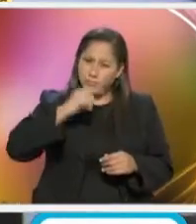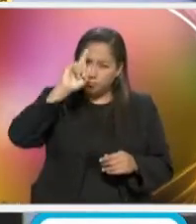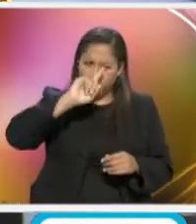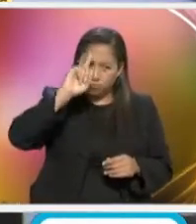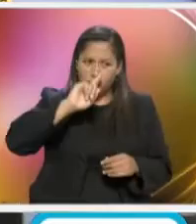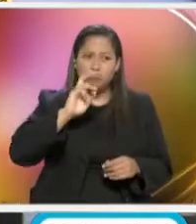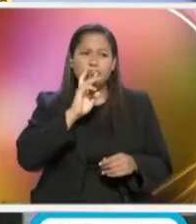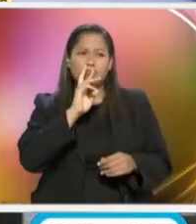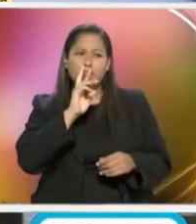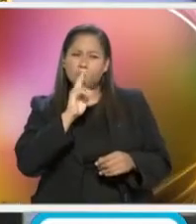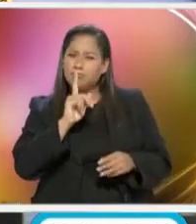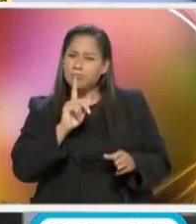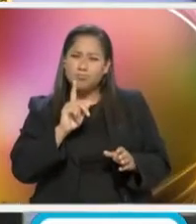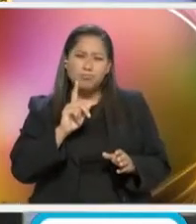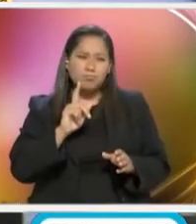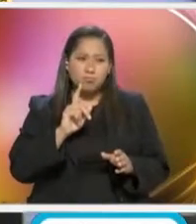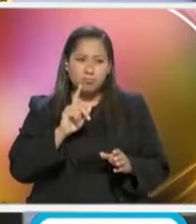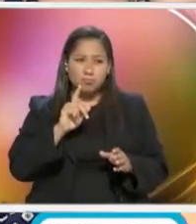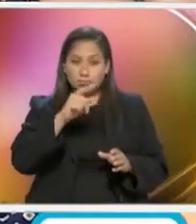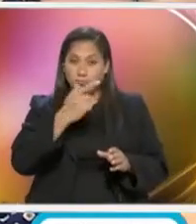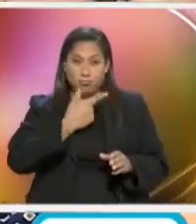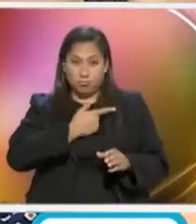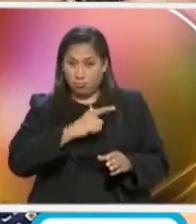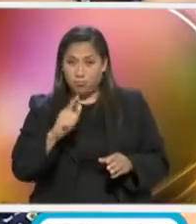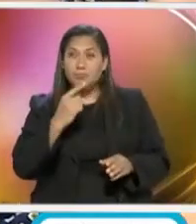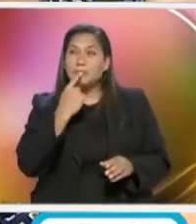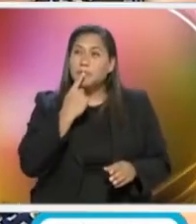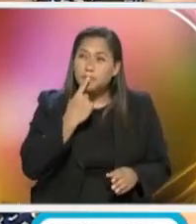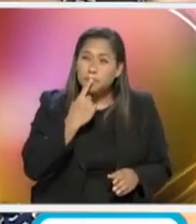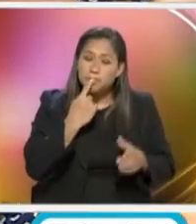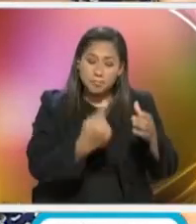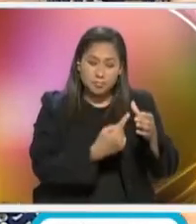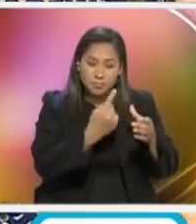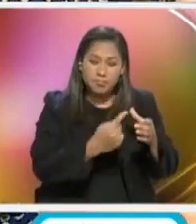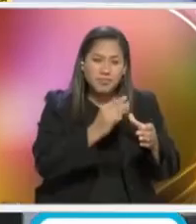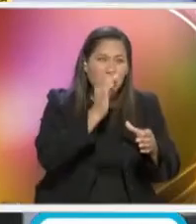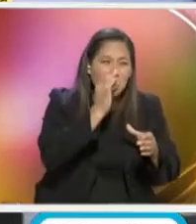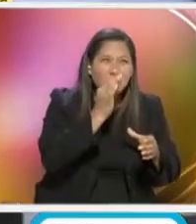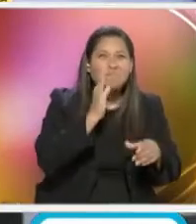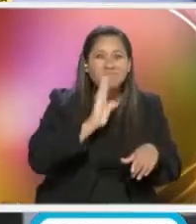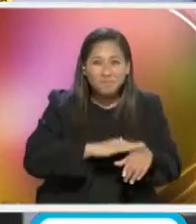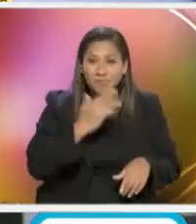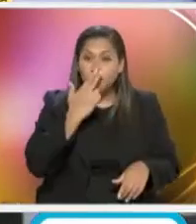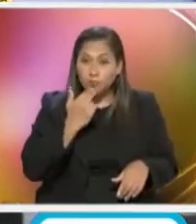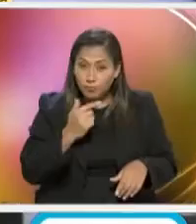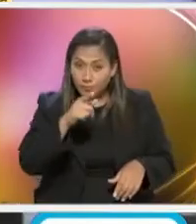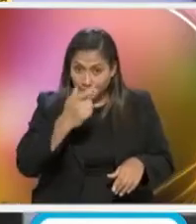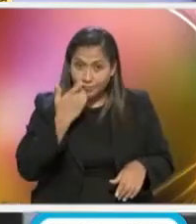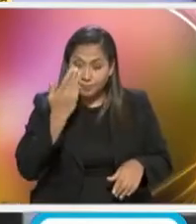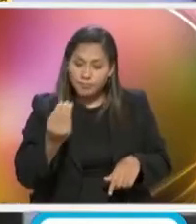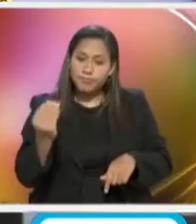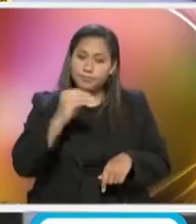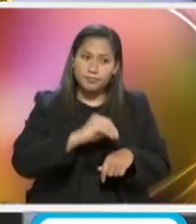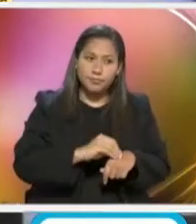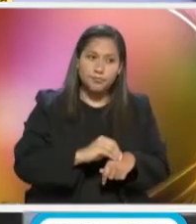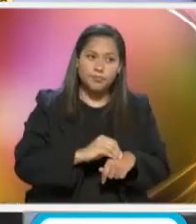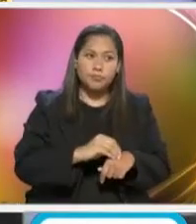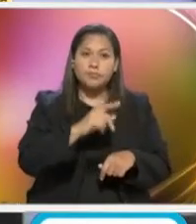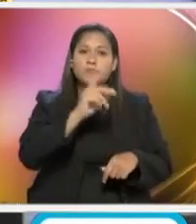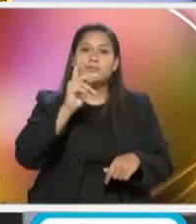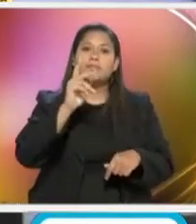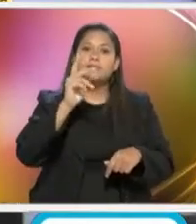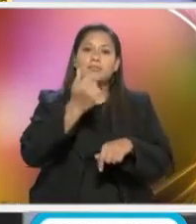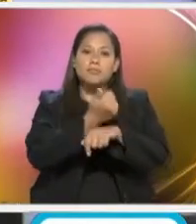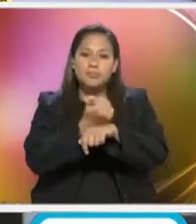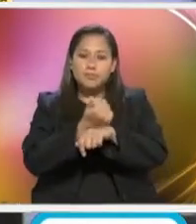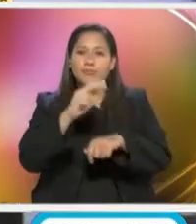recomendaría, Sí. si no te gusta mucho el sabor de tu licuado y quieres un poco más dulce, agregarle extracto de